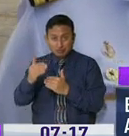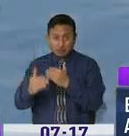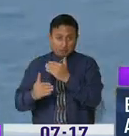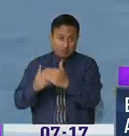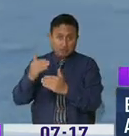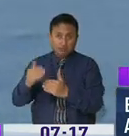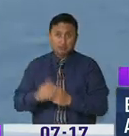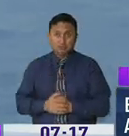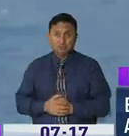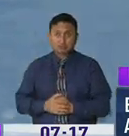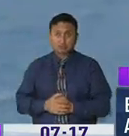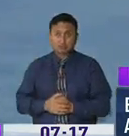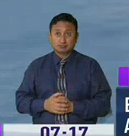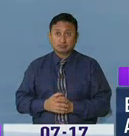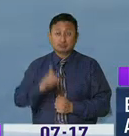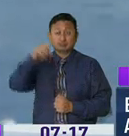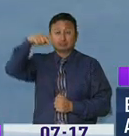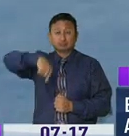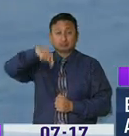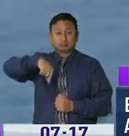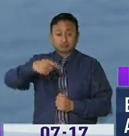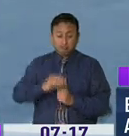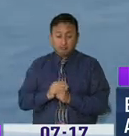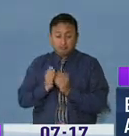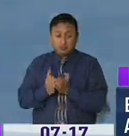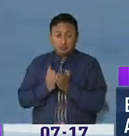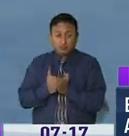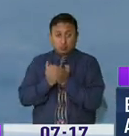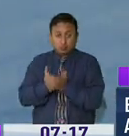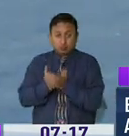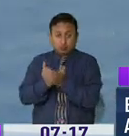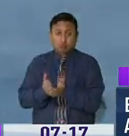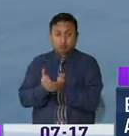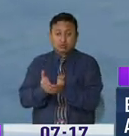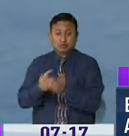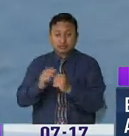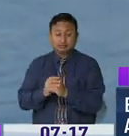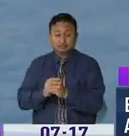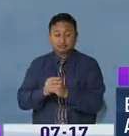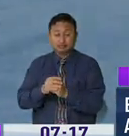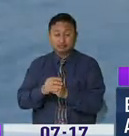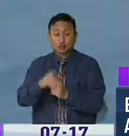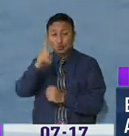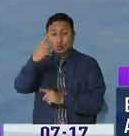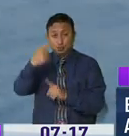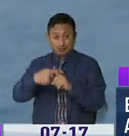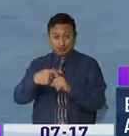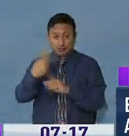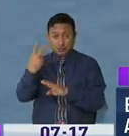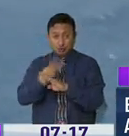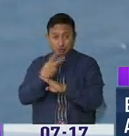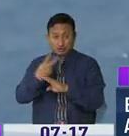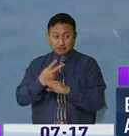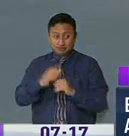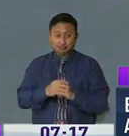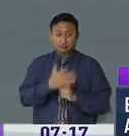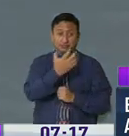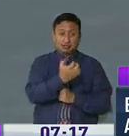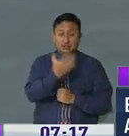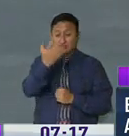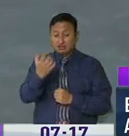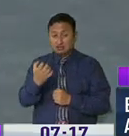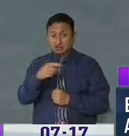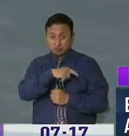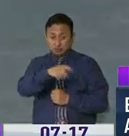la guardacostas Isla Española lo hace 2 veces al mes, en periodos de 15 días, junto a las